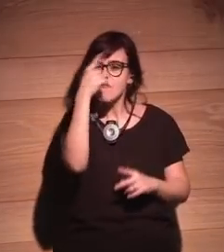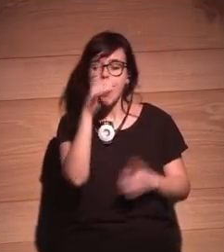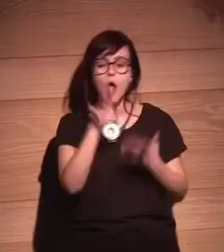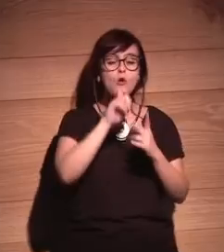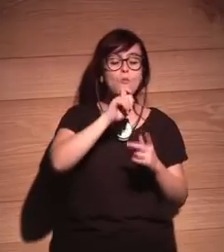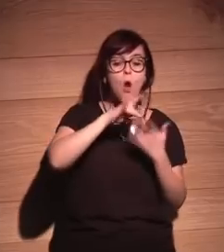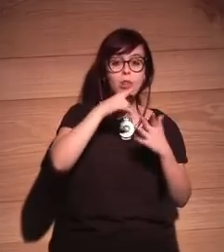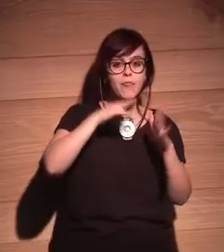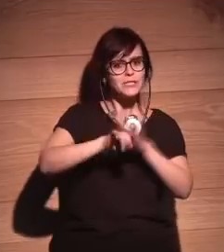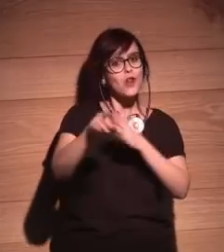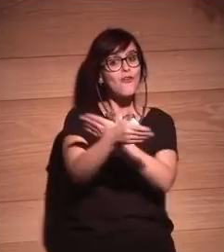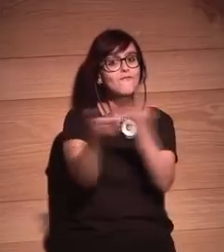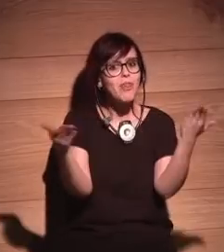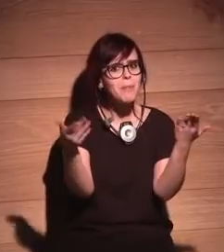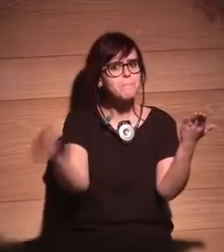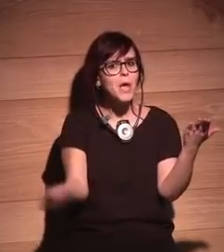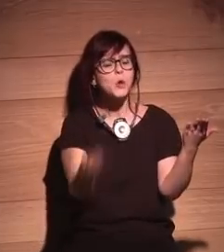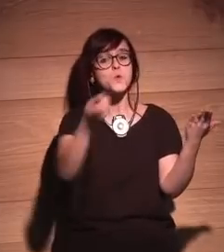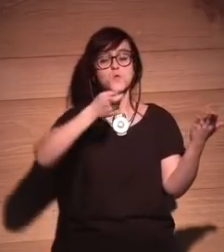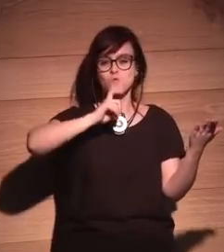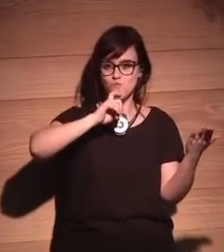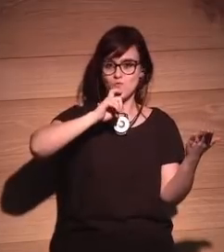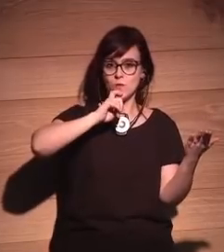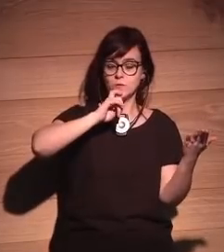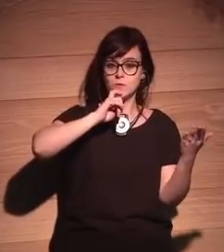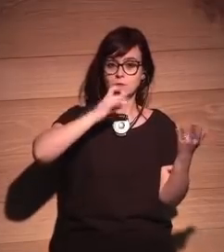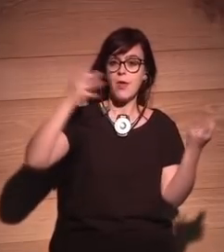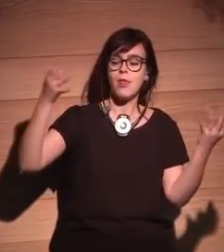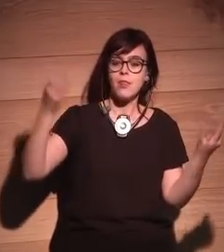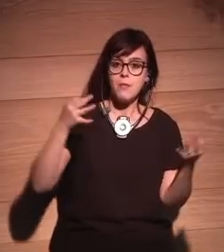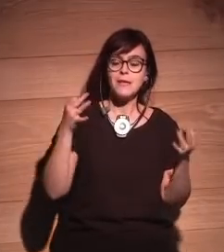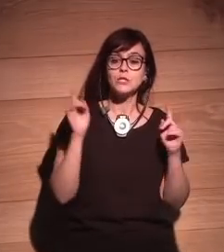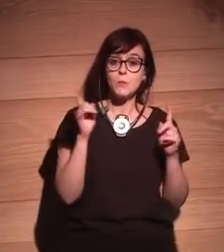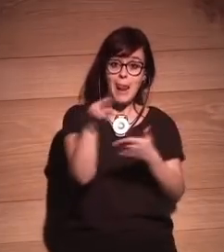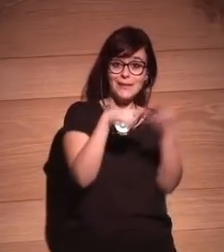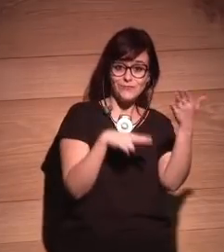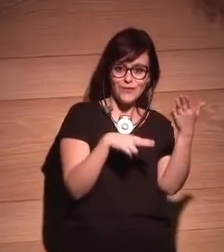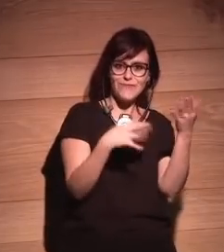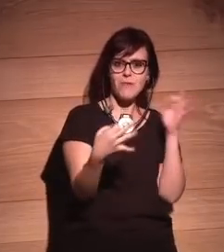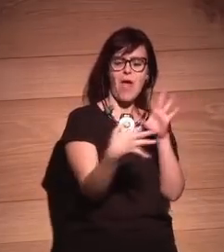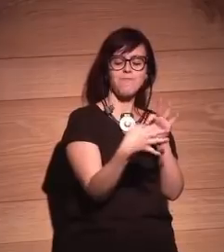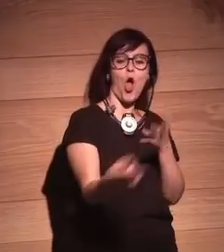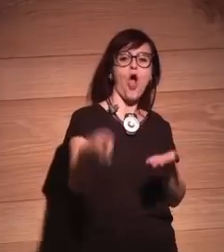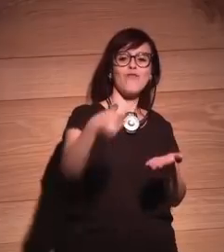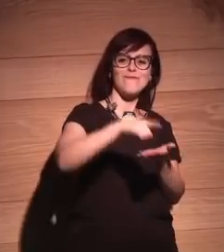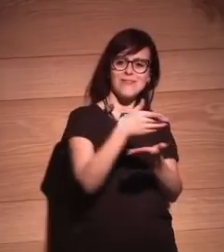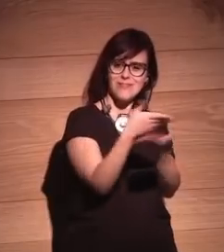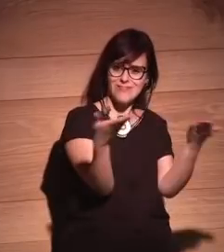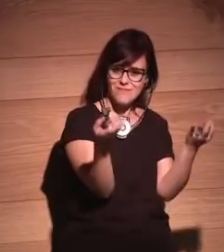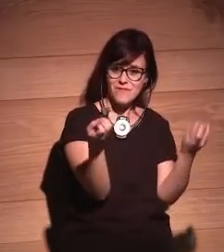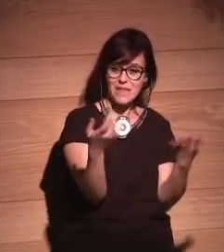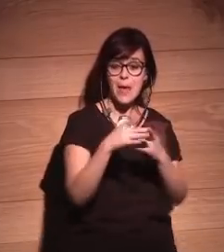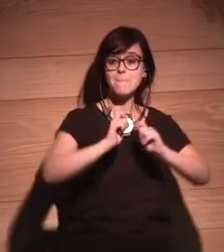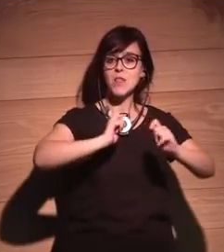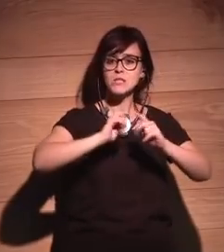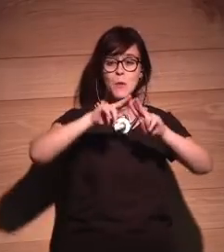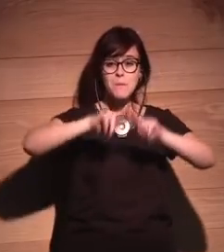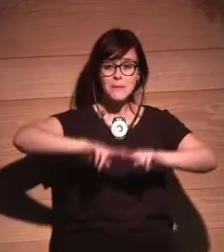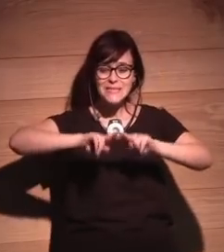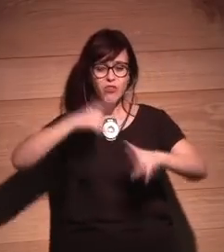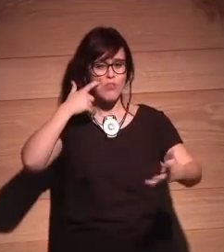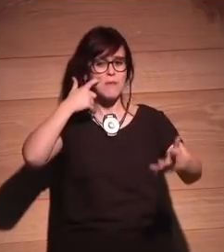podemos desarrollar la confianza, cómo ganar la confianza nuevamente de nuestros lectores. Y sin ninguna duda, el periodismo de investigación,